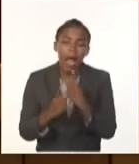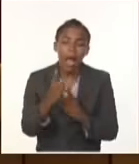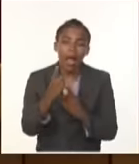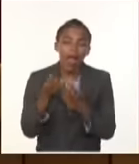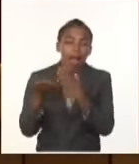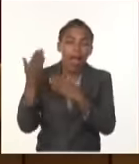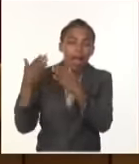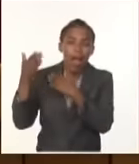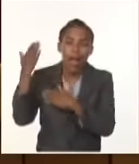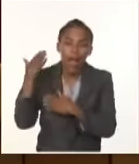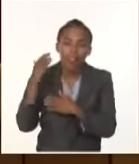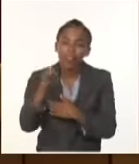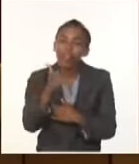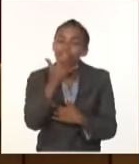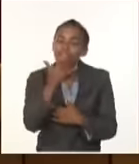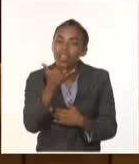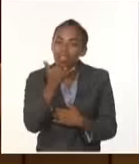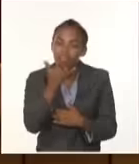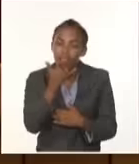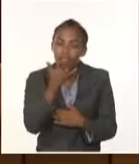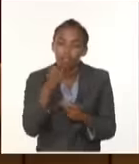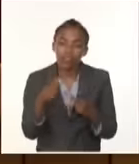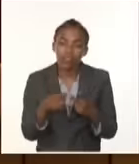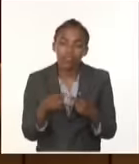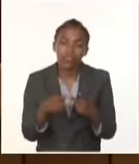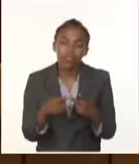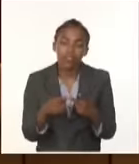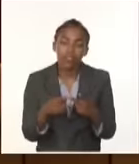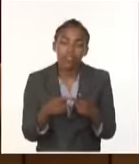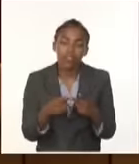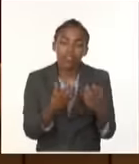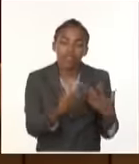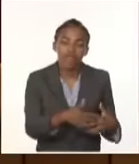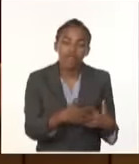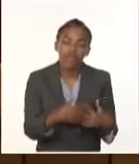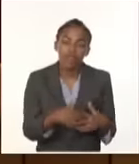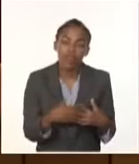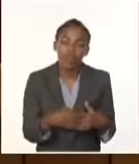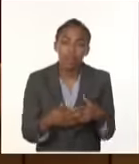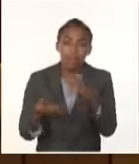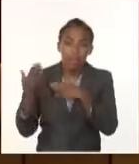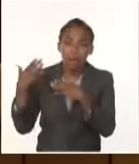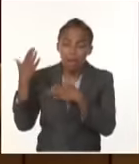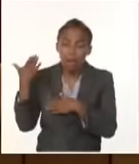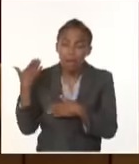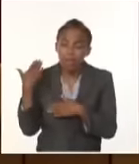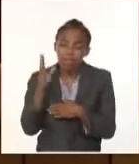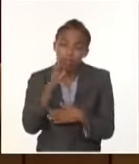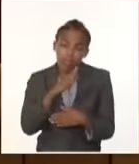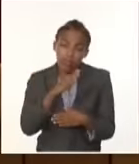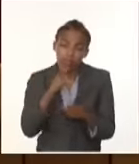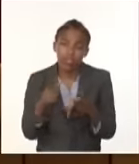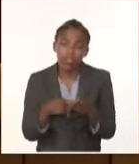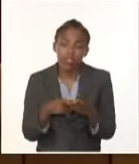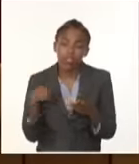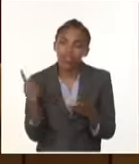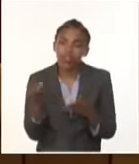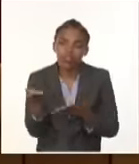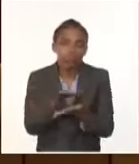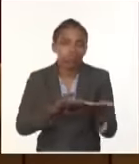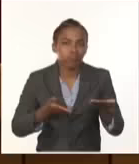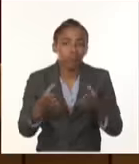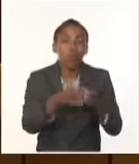maleza, pequeñas fábricas nacidas de espacios antes inútiles. Hemos conversado con colectivos